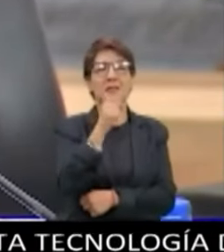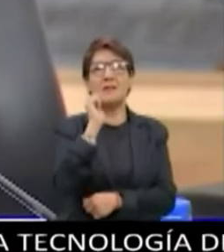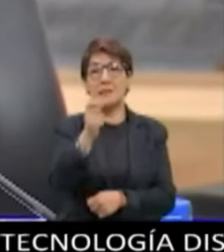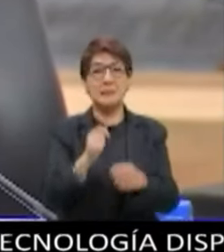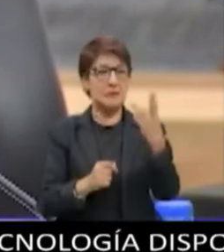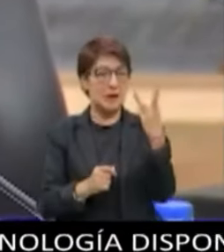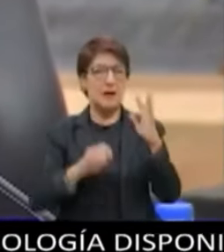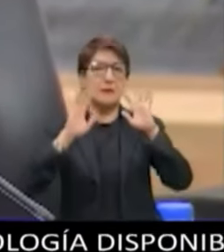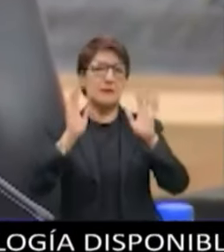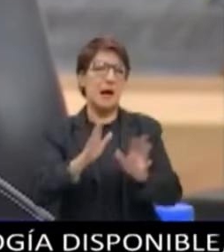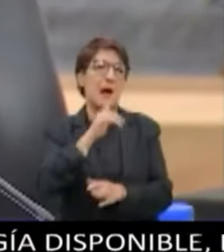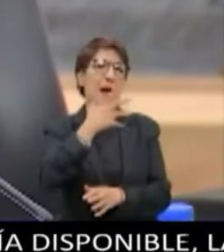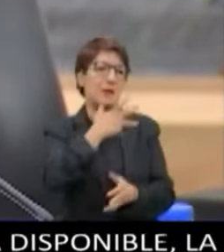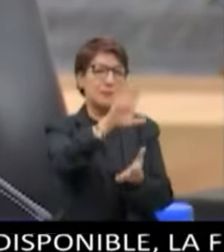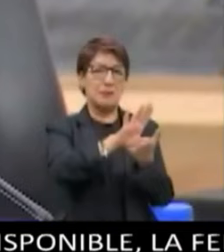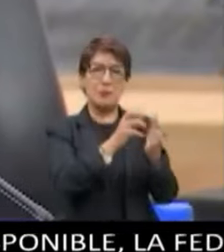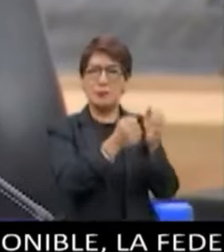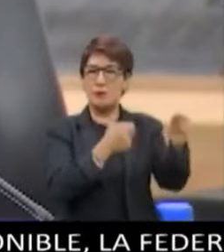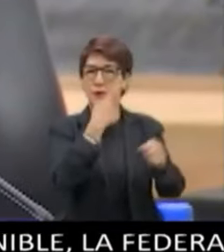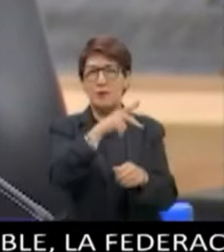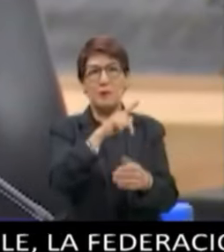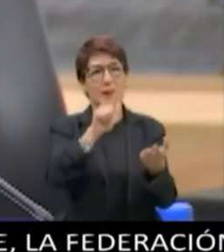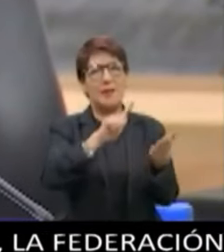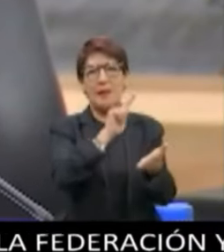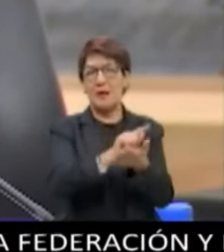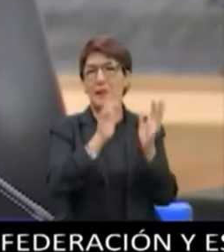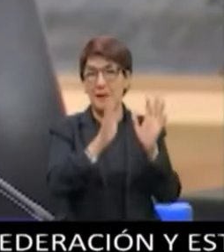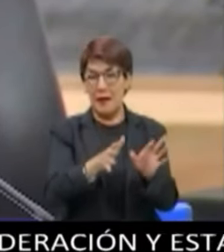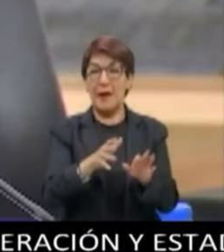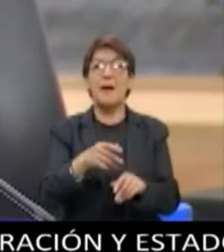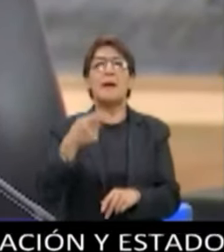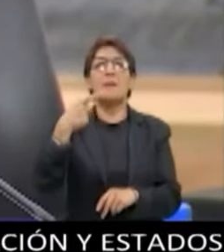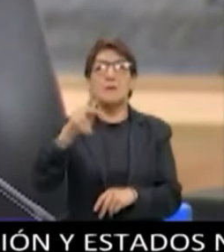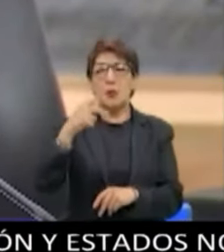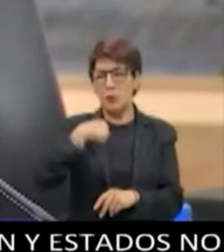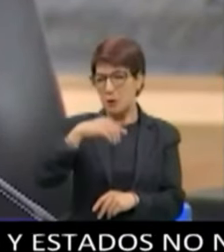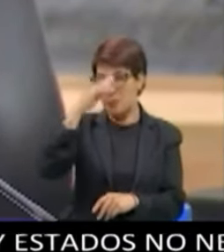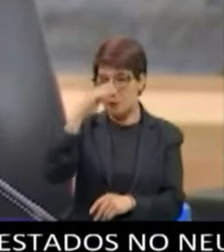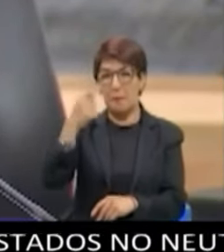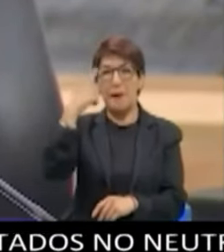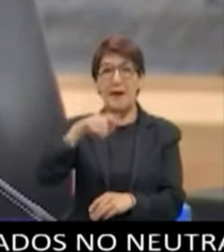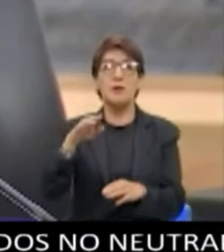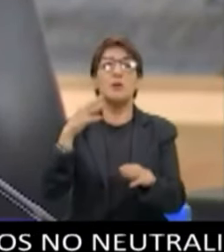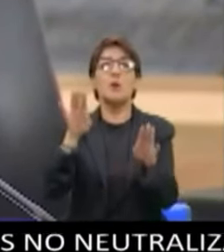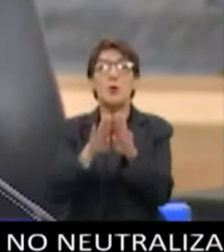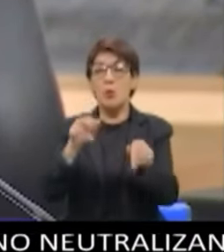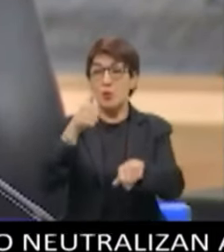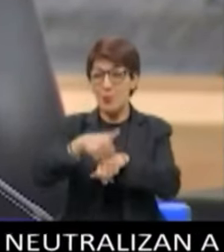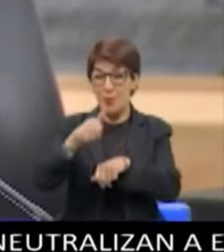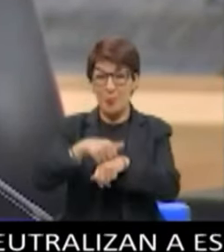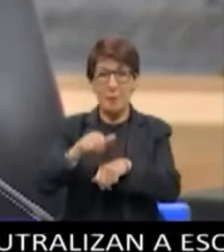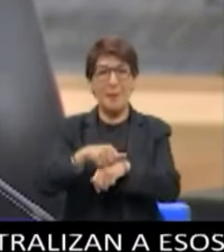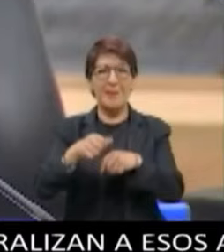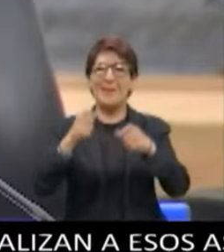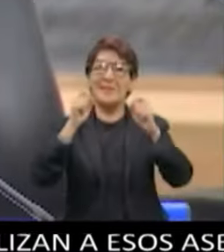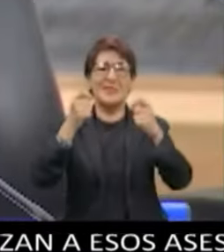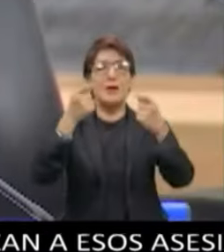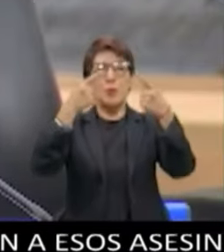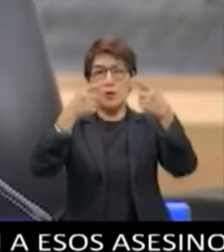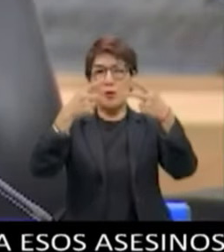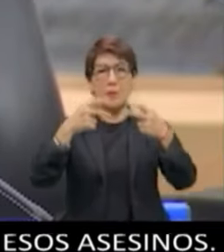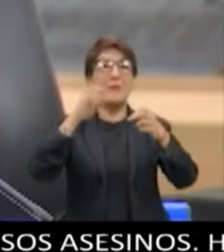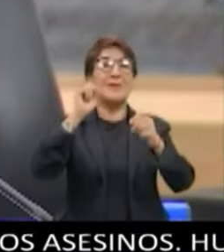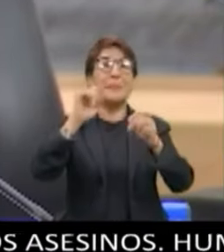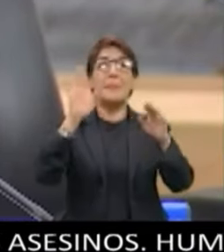federal electoral y ya ha habido encargad duría de 4 años y medio en esta ocasión Yo me encuentro con